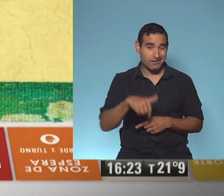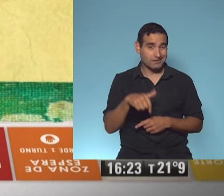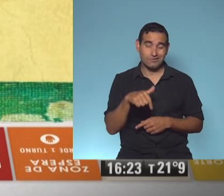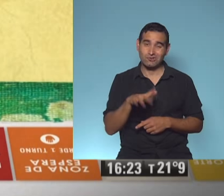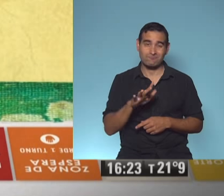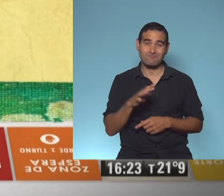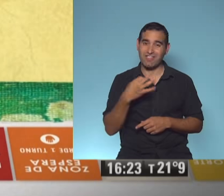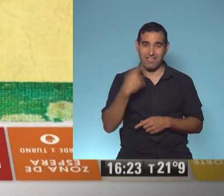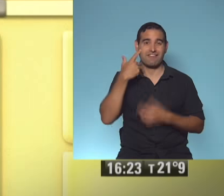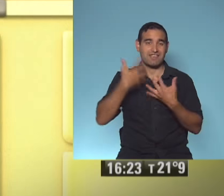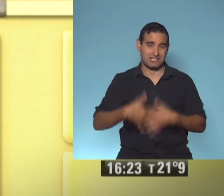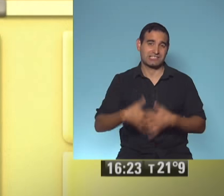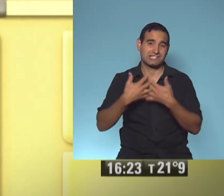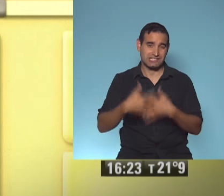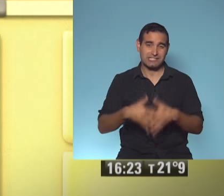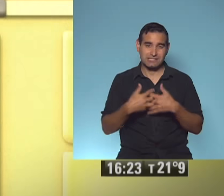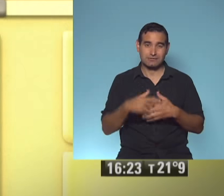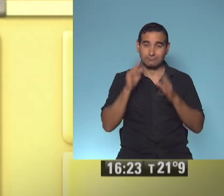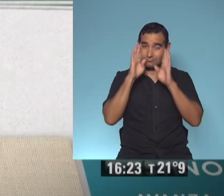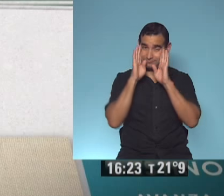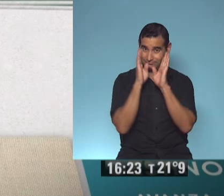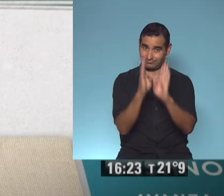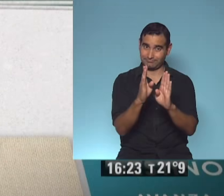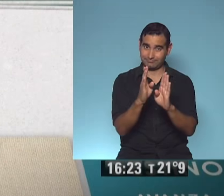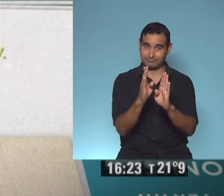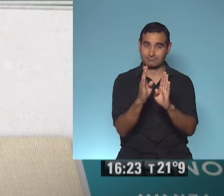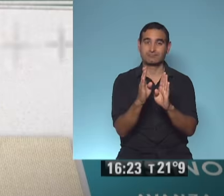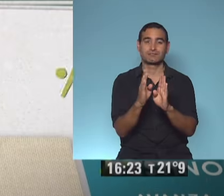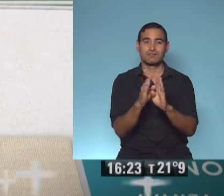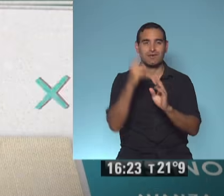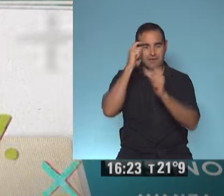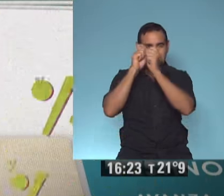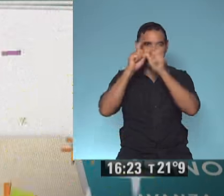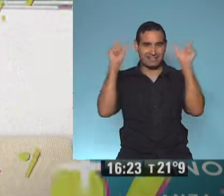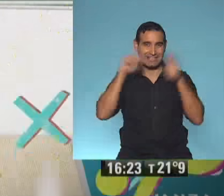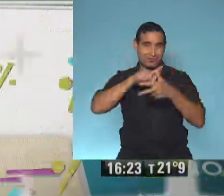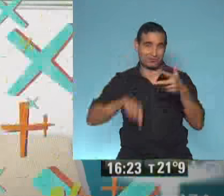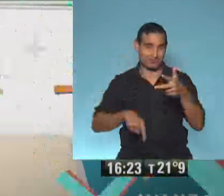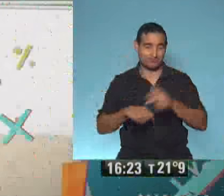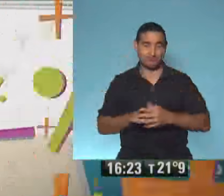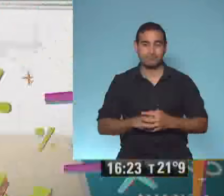para pensar. Concentrarnos. Y usar la imaginación.